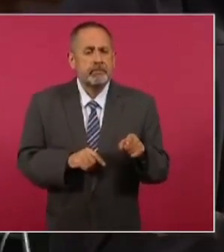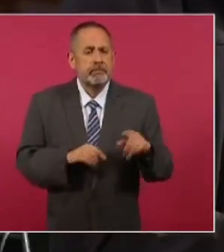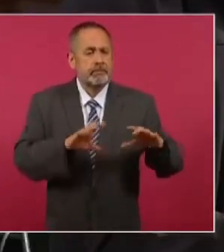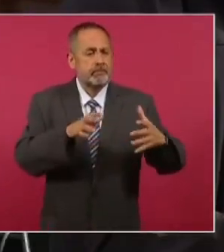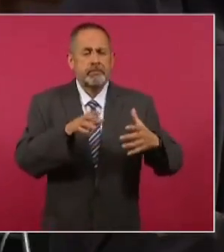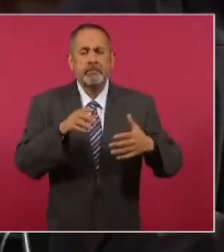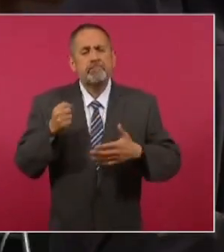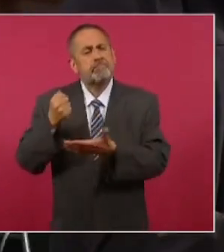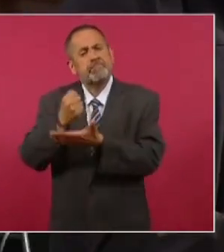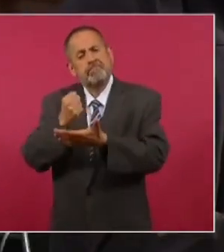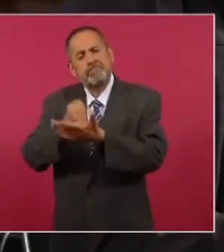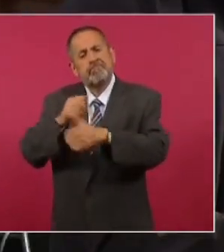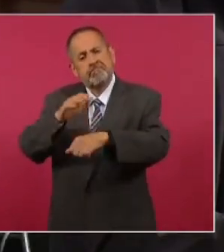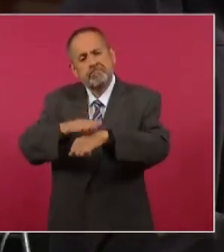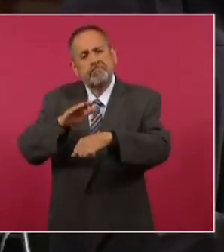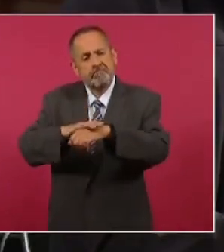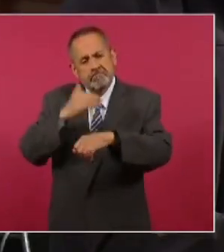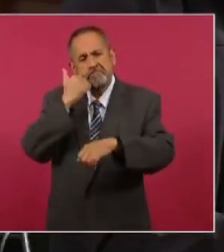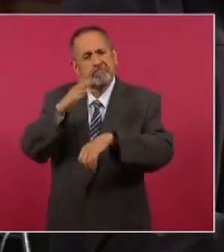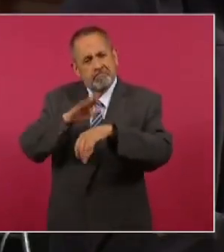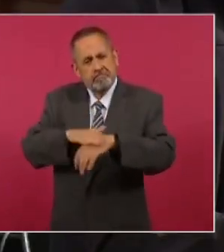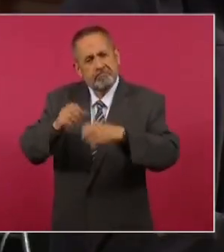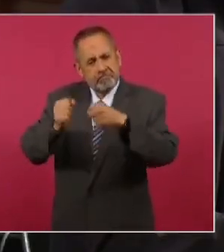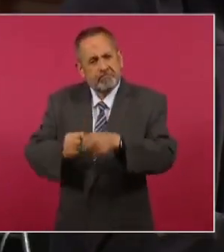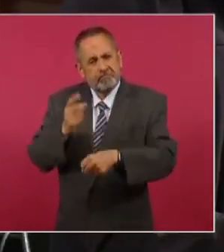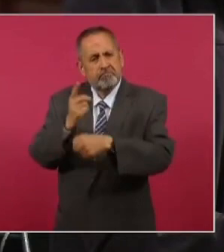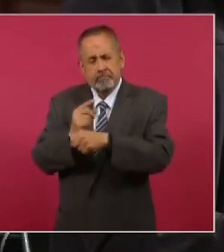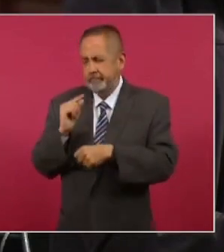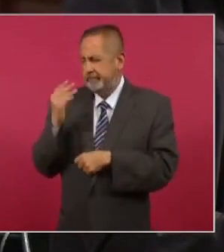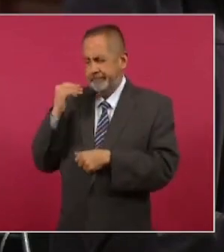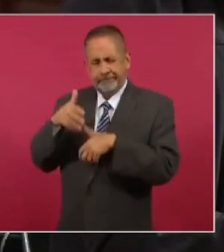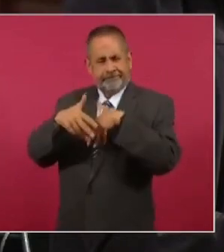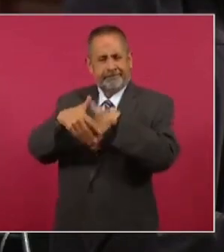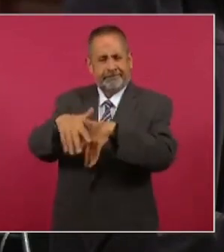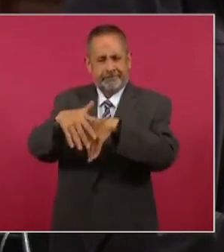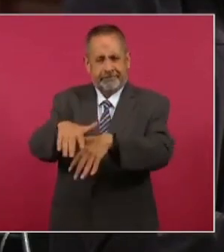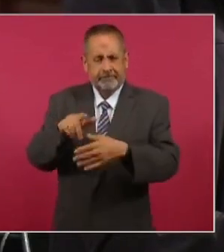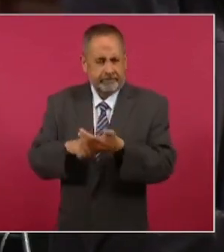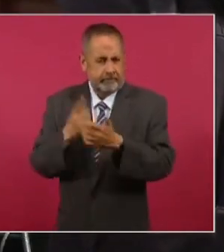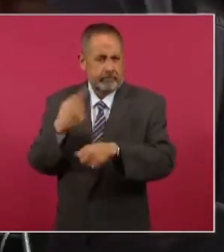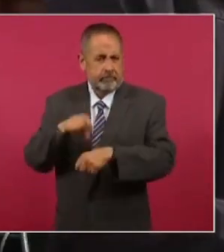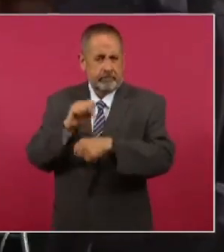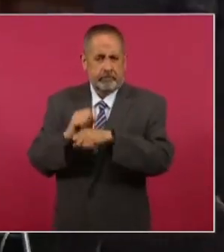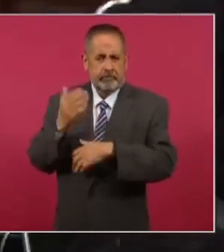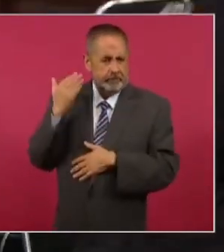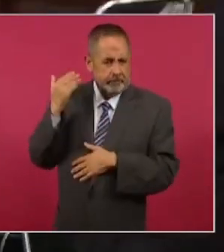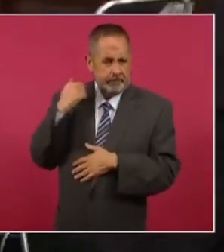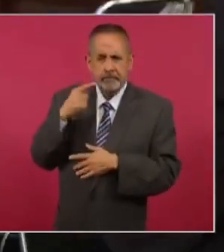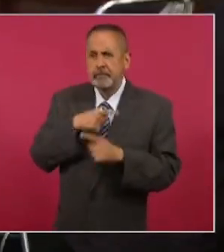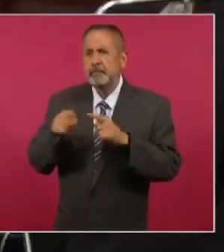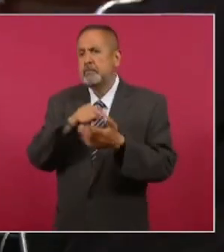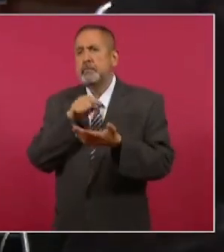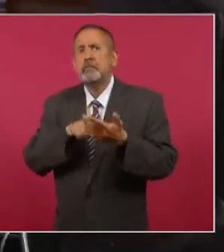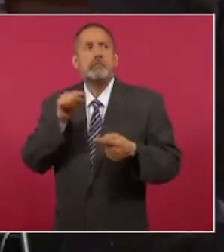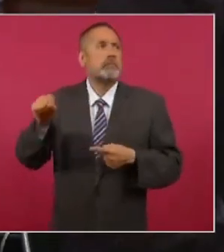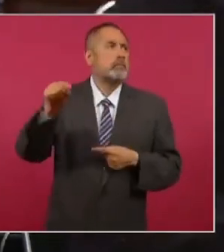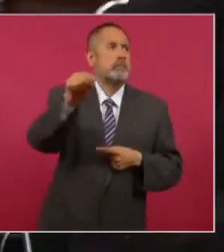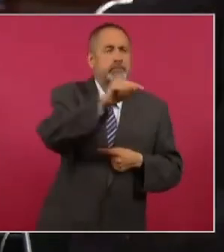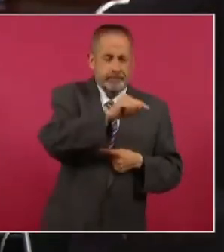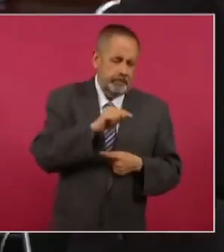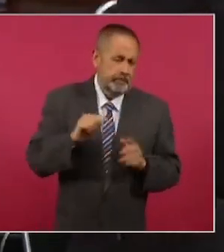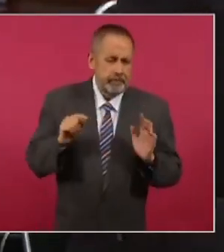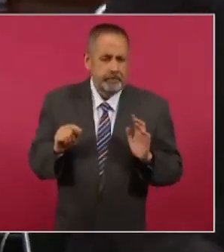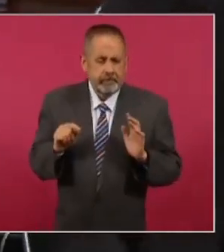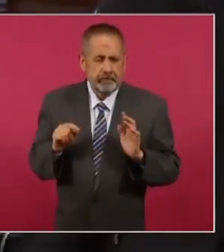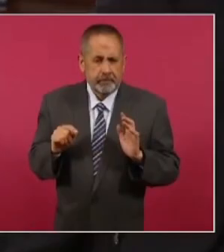estas exigencias que se hicieron ahora en esta manifestación en esta manifestación de la semana pasada en diversas plazas del país que